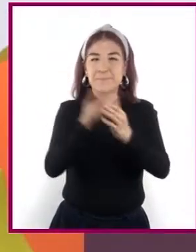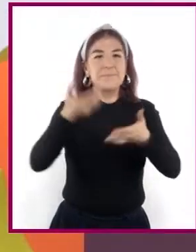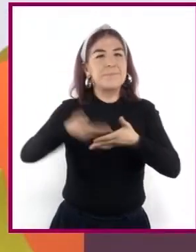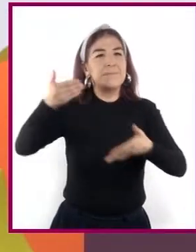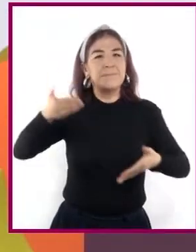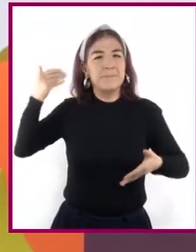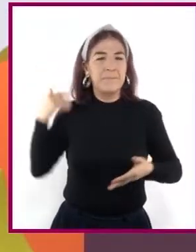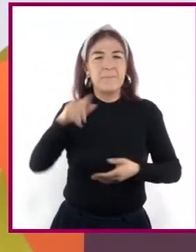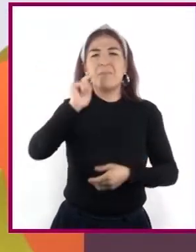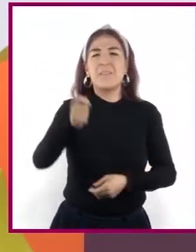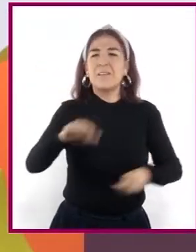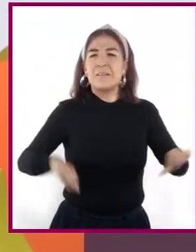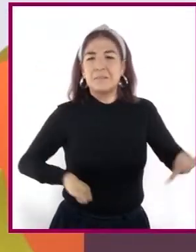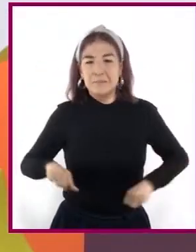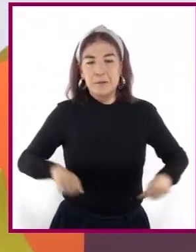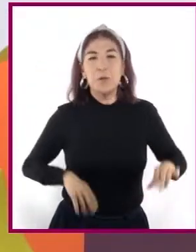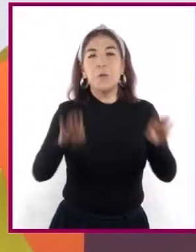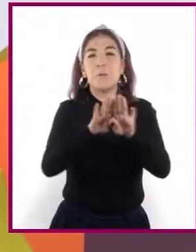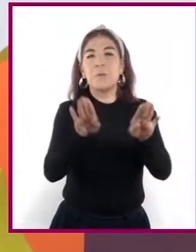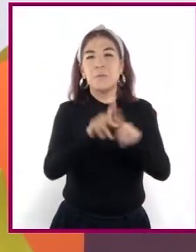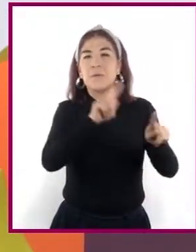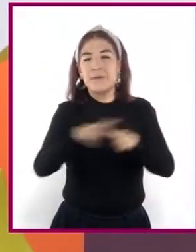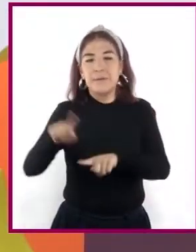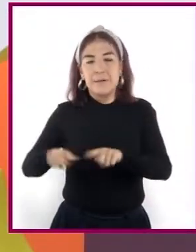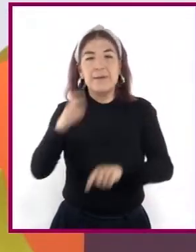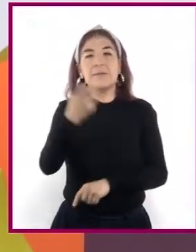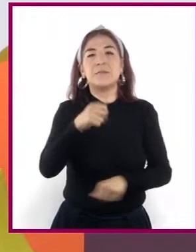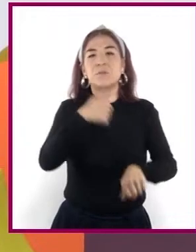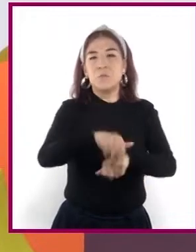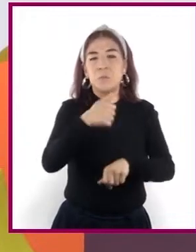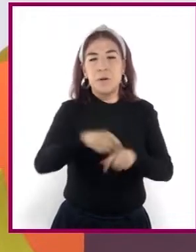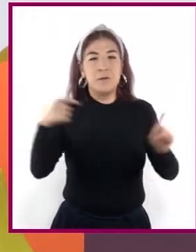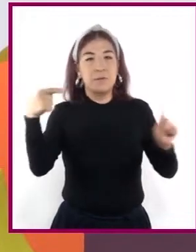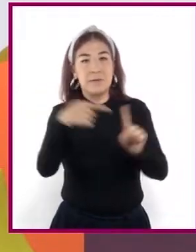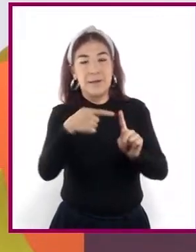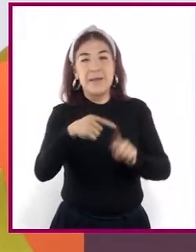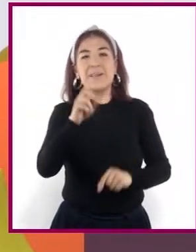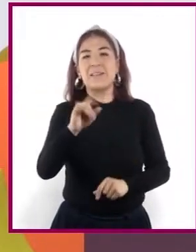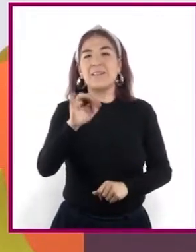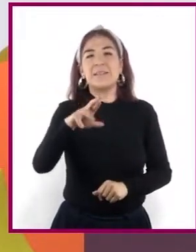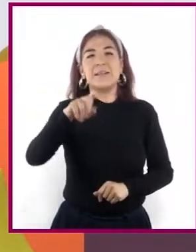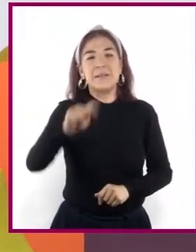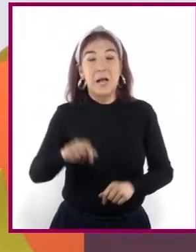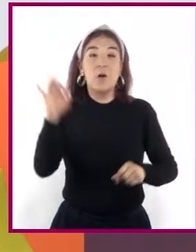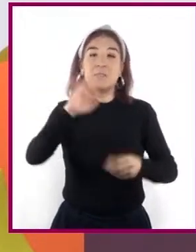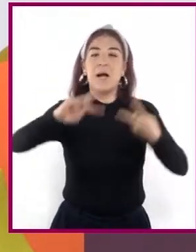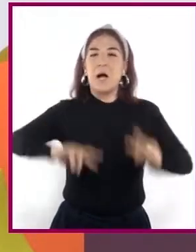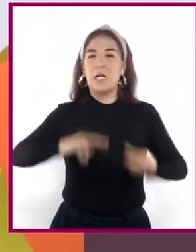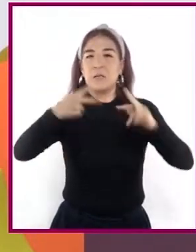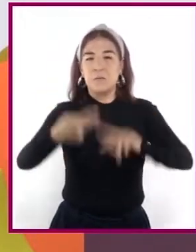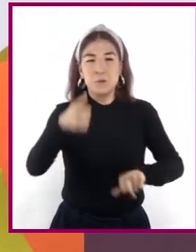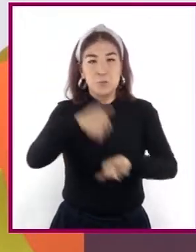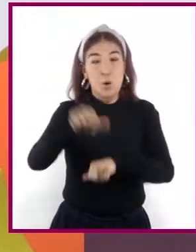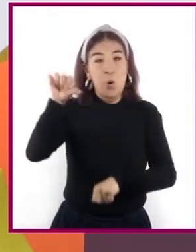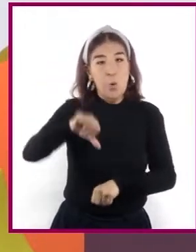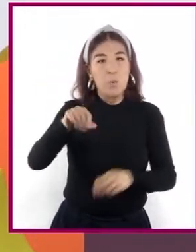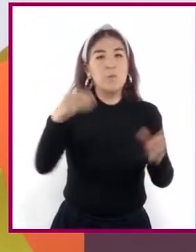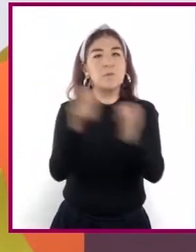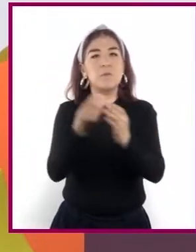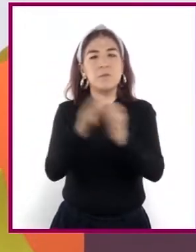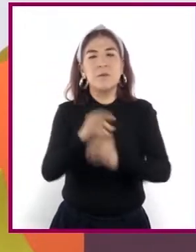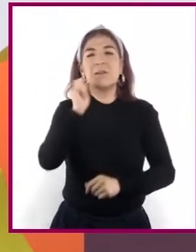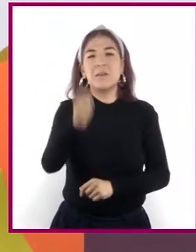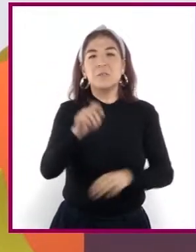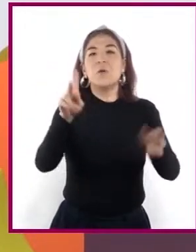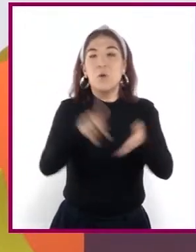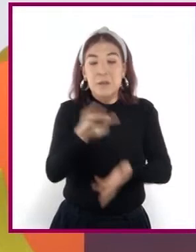anteriores se trabajaron contenidos de proporcionalidad directa y proporcionalidad inversa. En esta sesión se hará